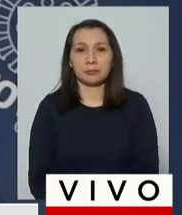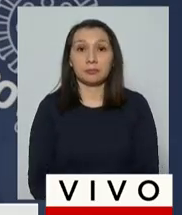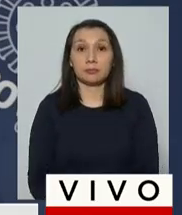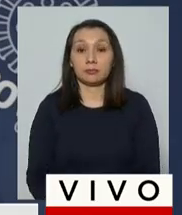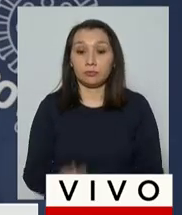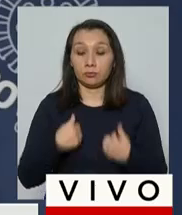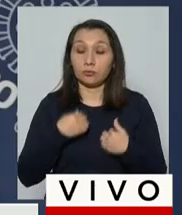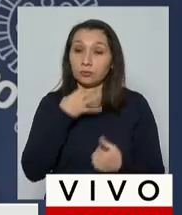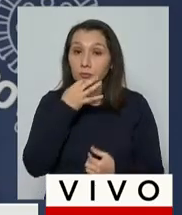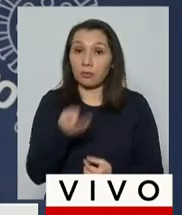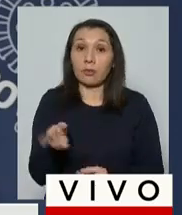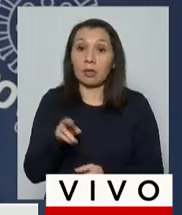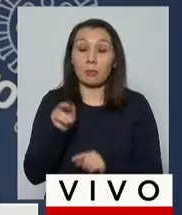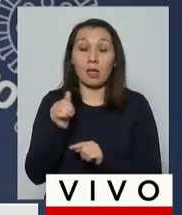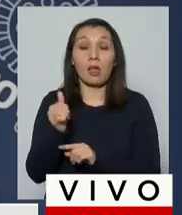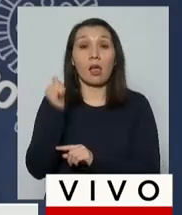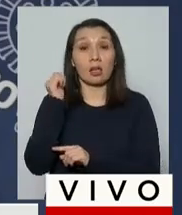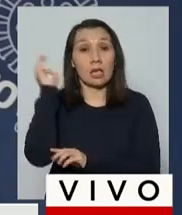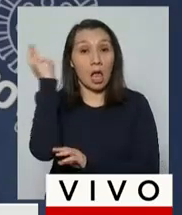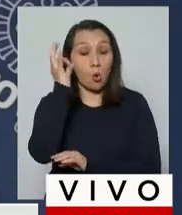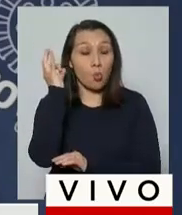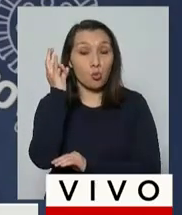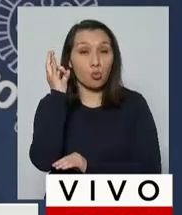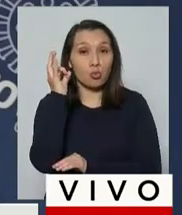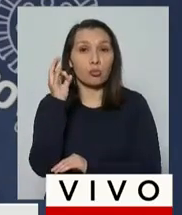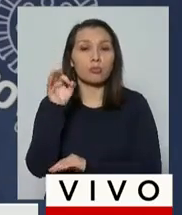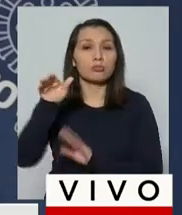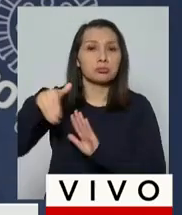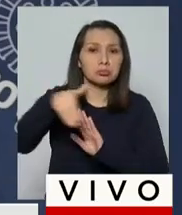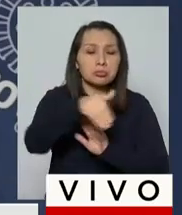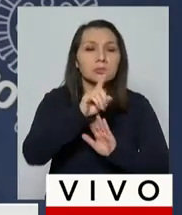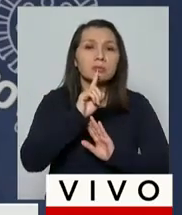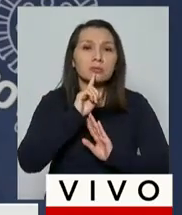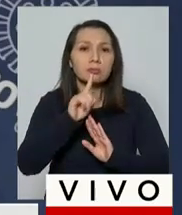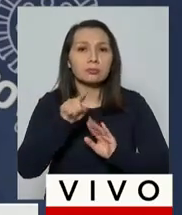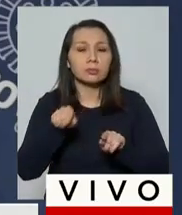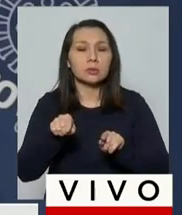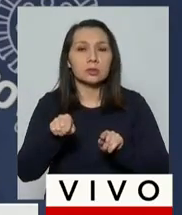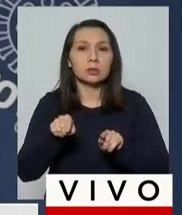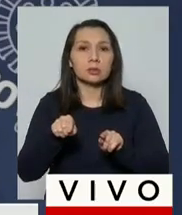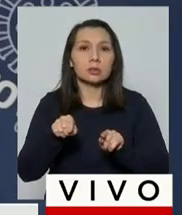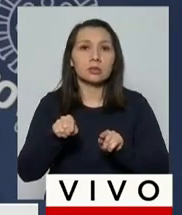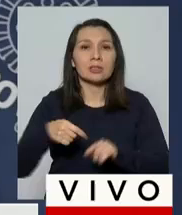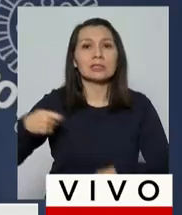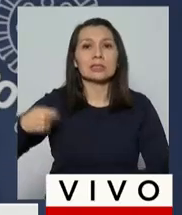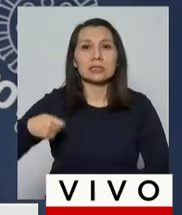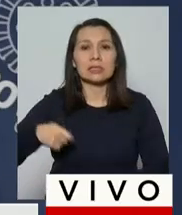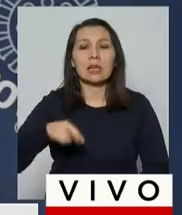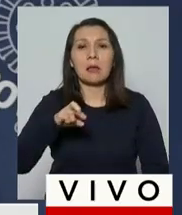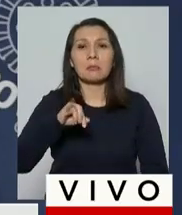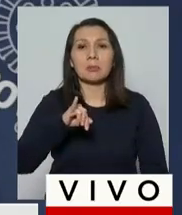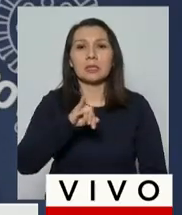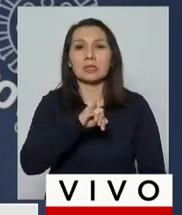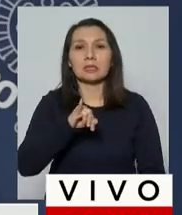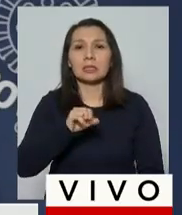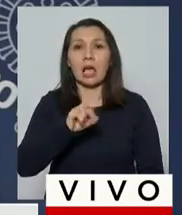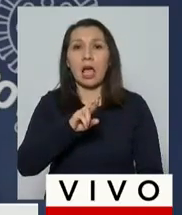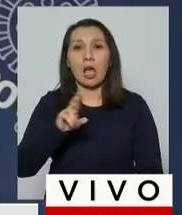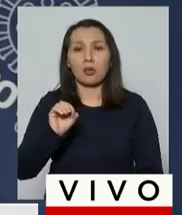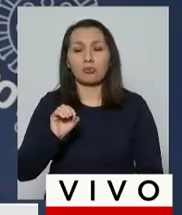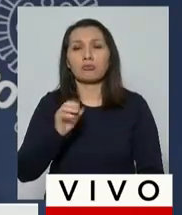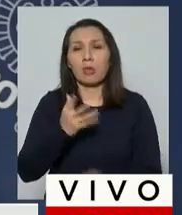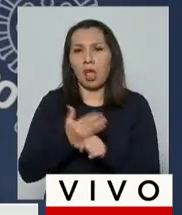Como señalé y repito en esa reunión, que en realidad fue convocada por el senador Jorge Pizarro, a donde